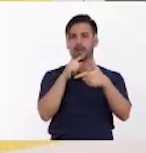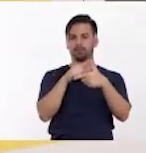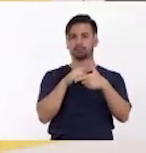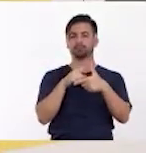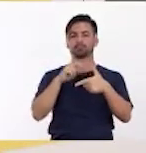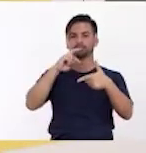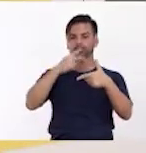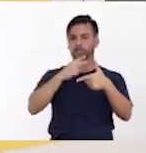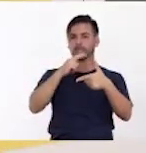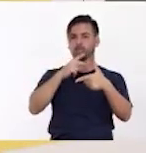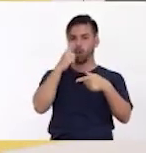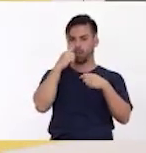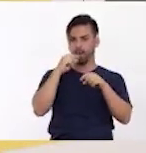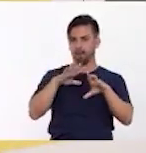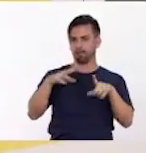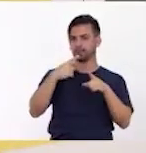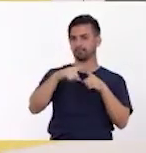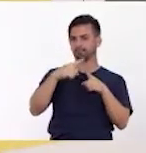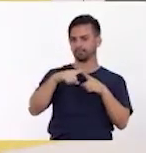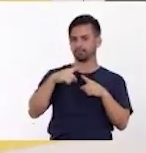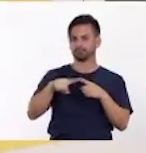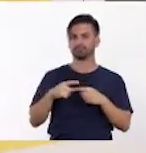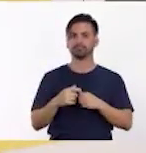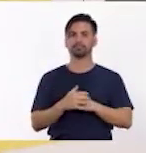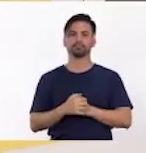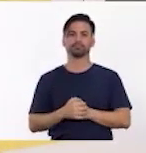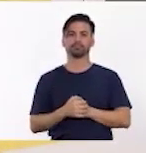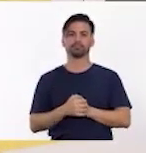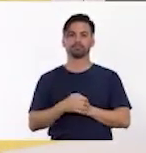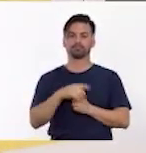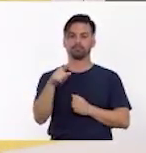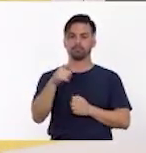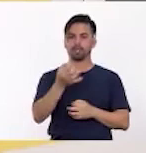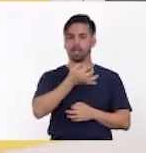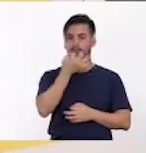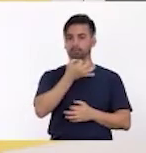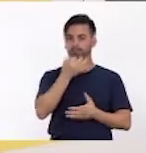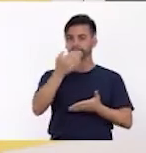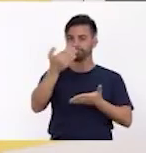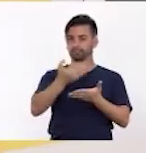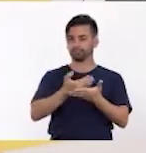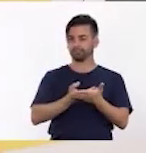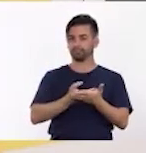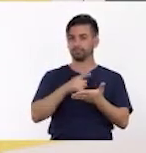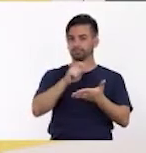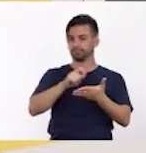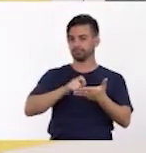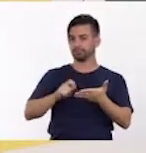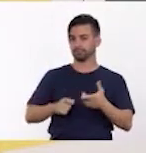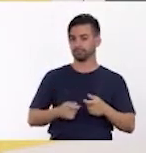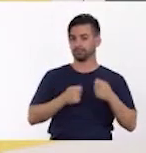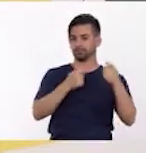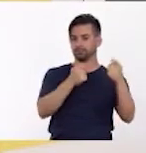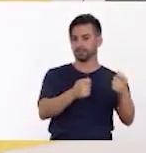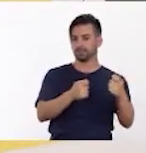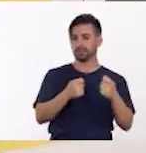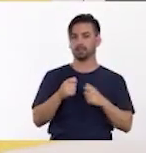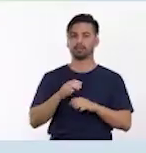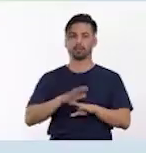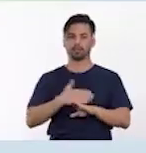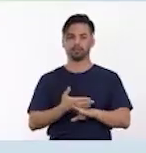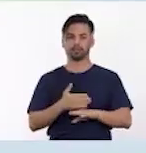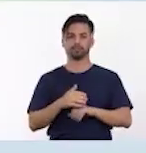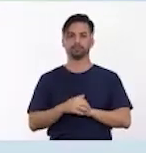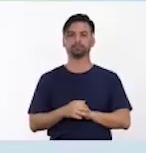renovables cuando ustedes los aborden en sus trabajos prácticos, en los trabajos prácticos que van a realizar. Un